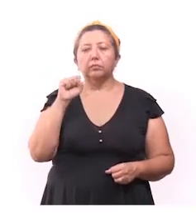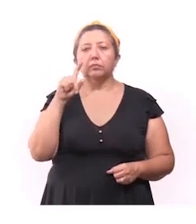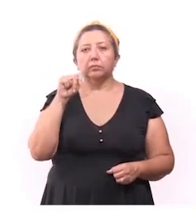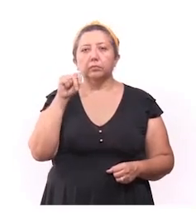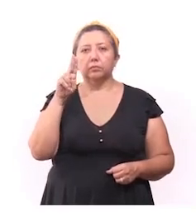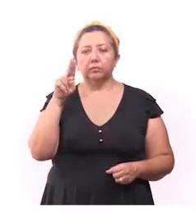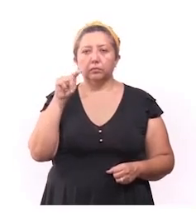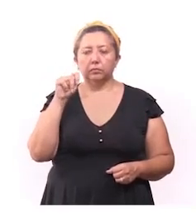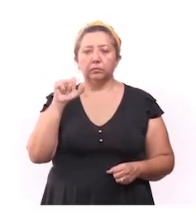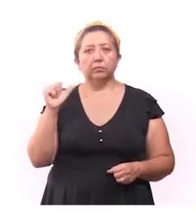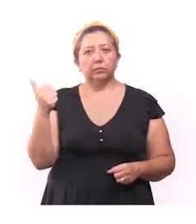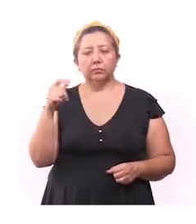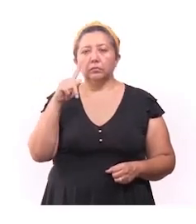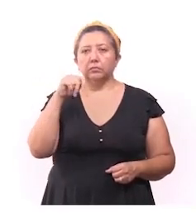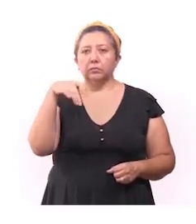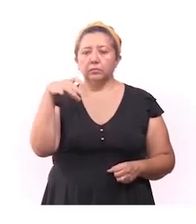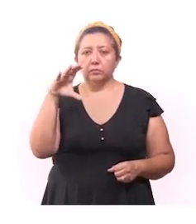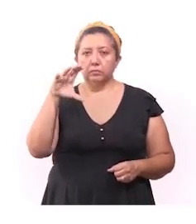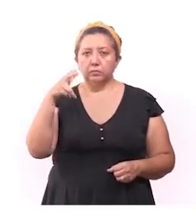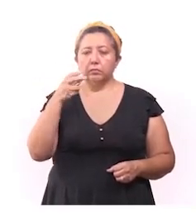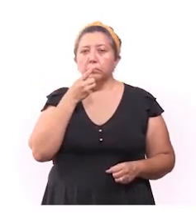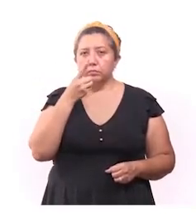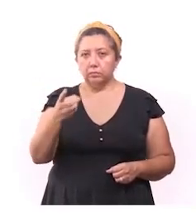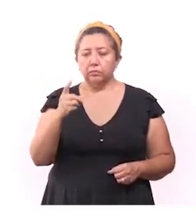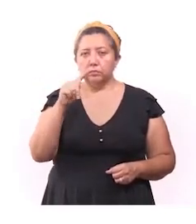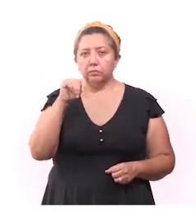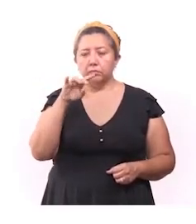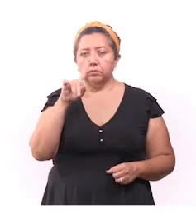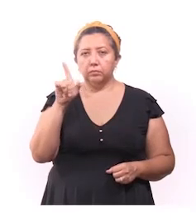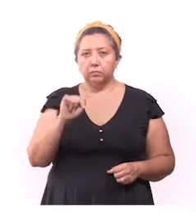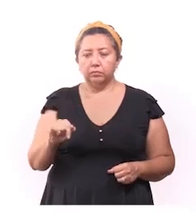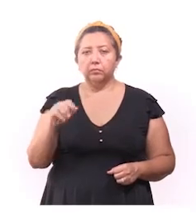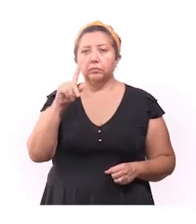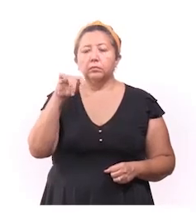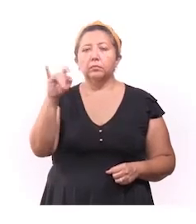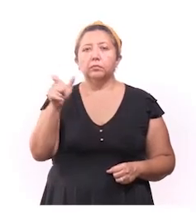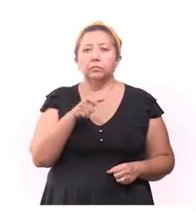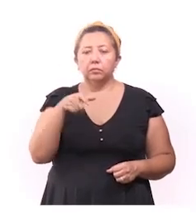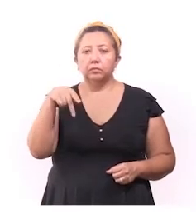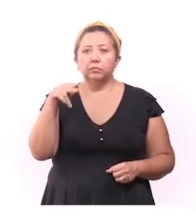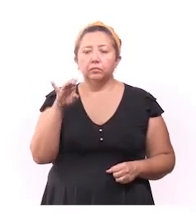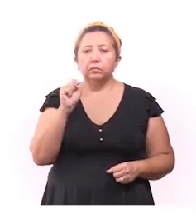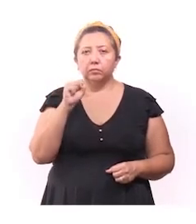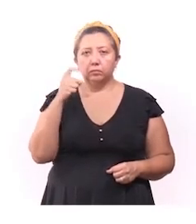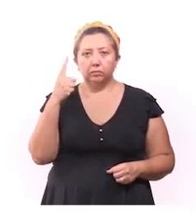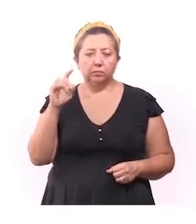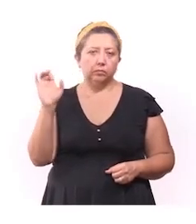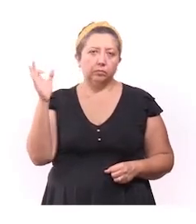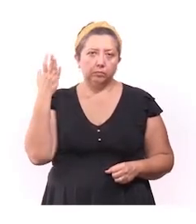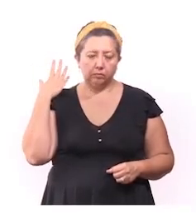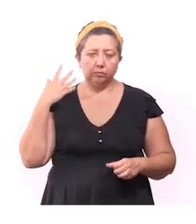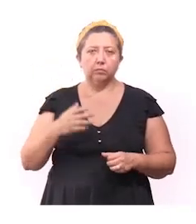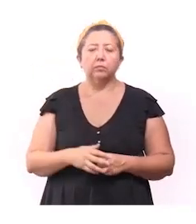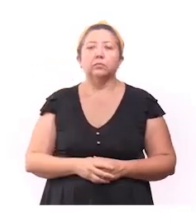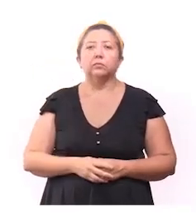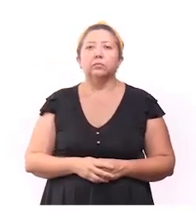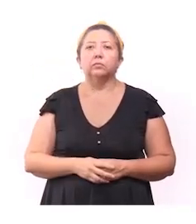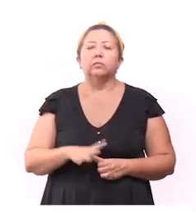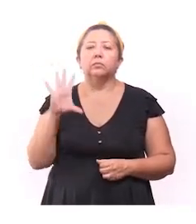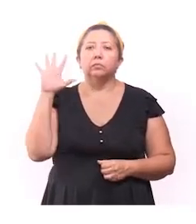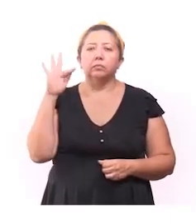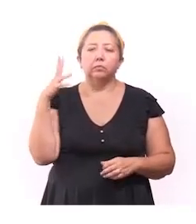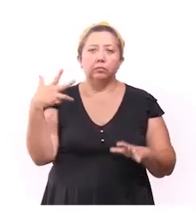Sotuta, Suquilá, Tecó, Tecantó, Tecom, Tetis, Timucuy, Tixcocop, Ucú y un foráneo. De